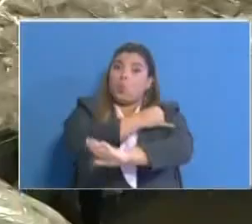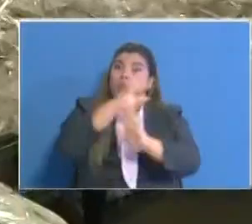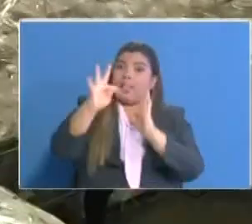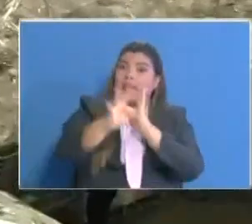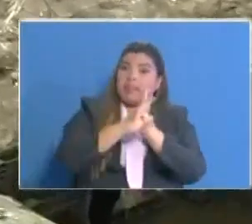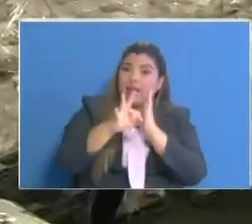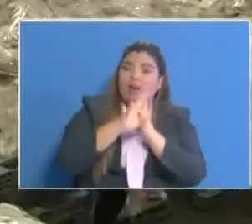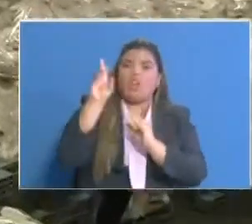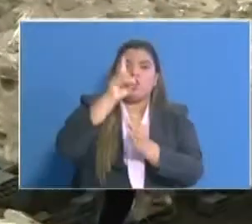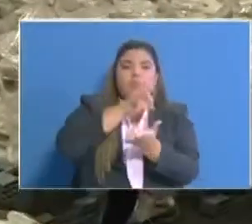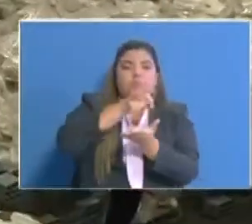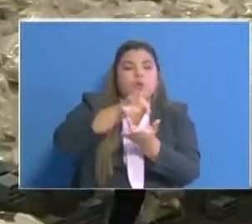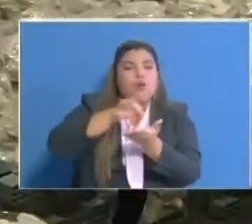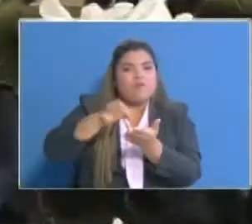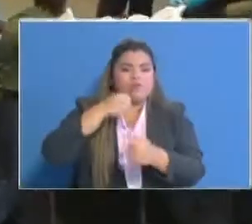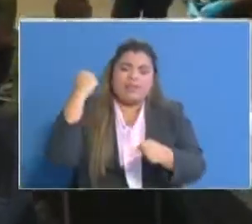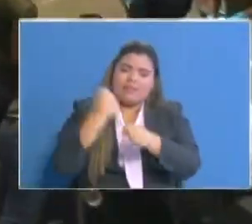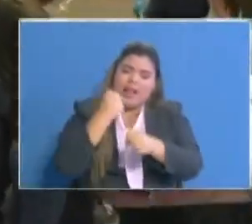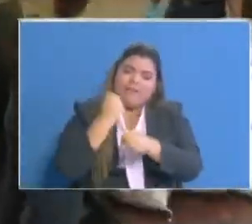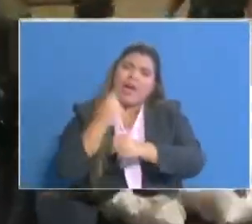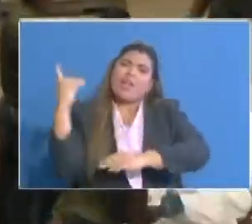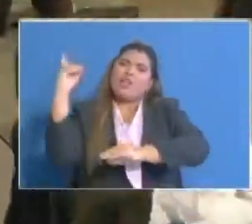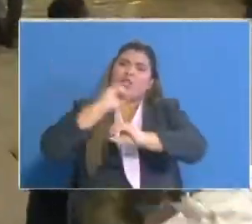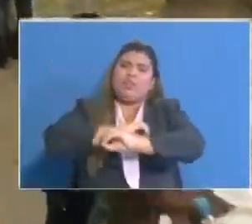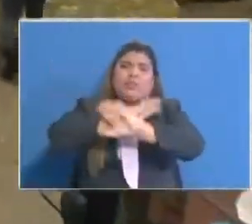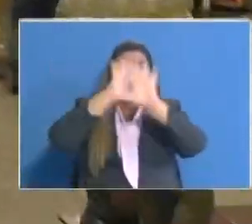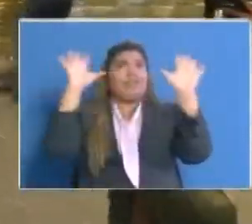provincia, trabajando día y noche.